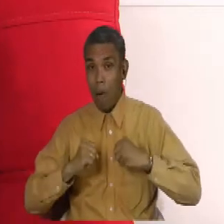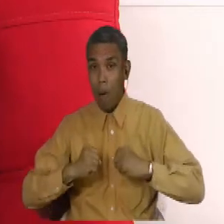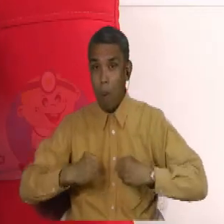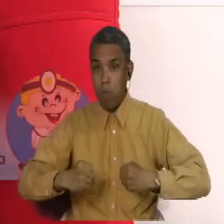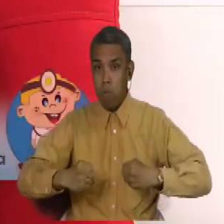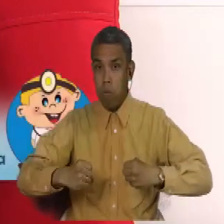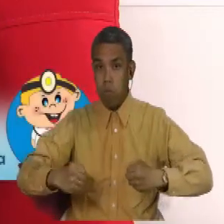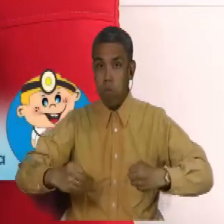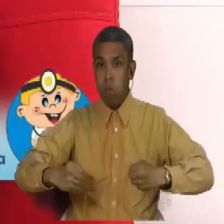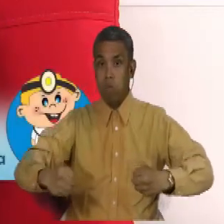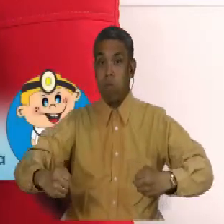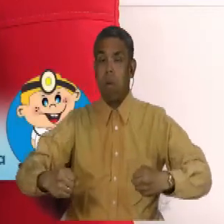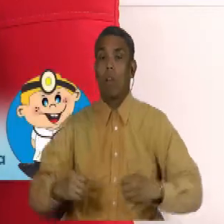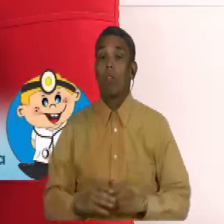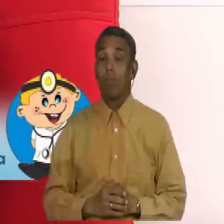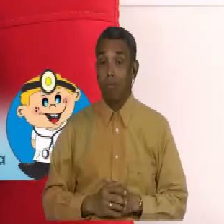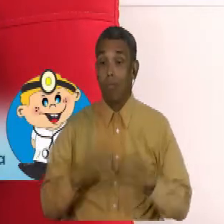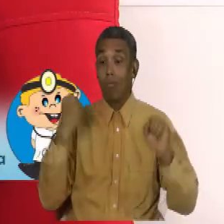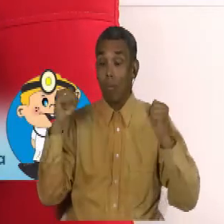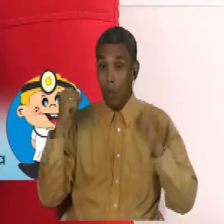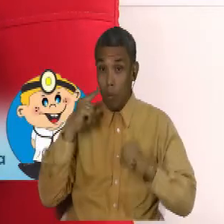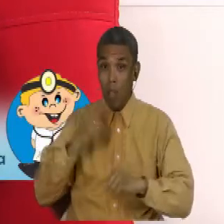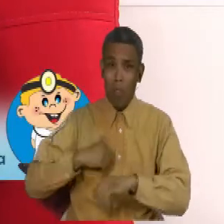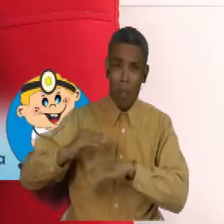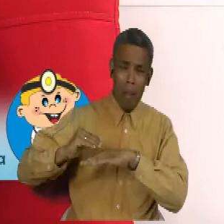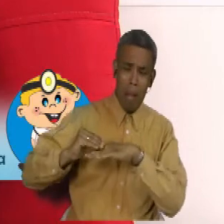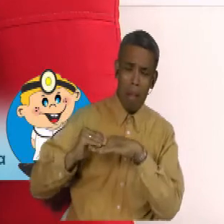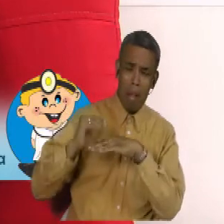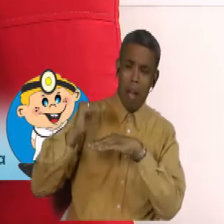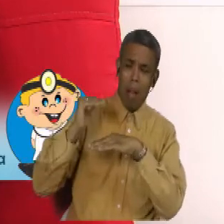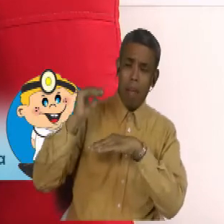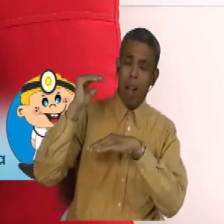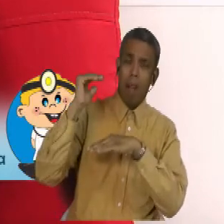que son bastante dicientes. No debería haber ningún niño,